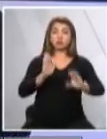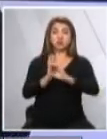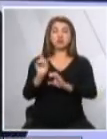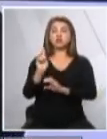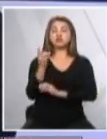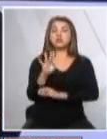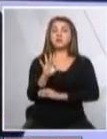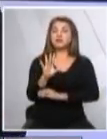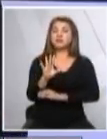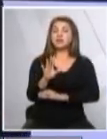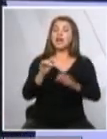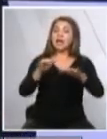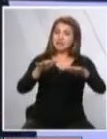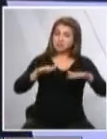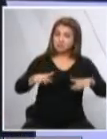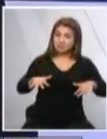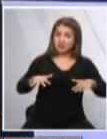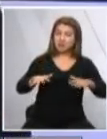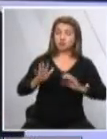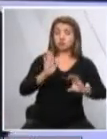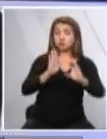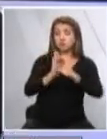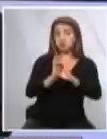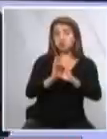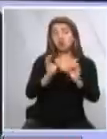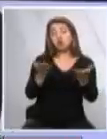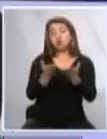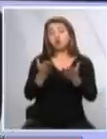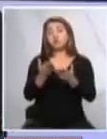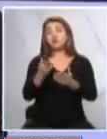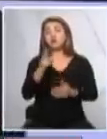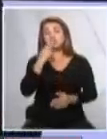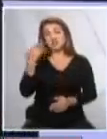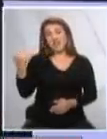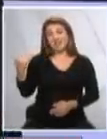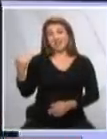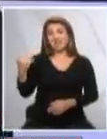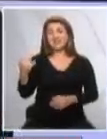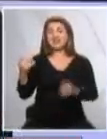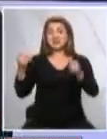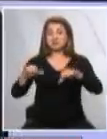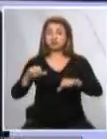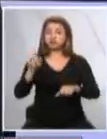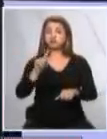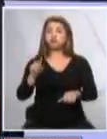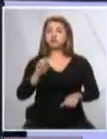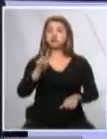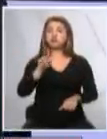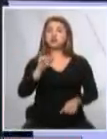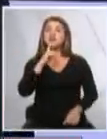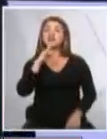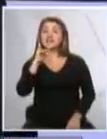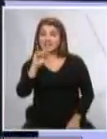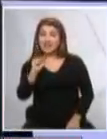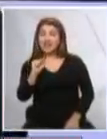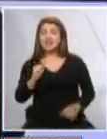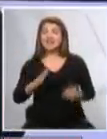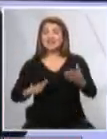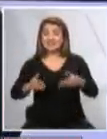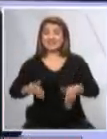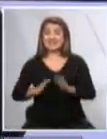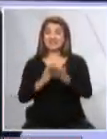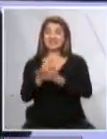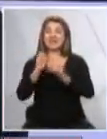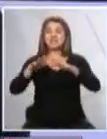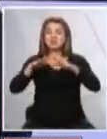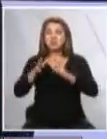sea precisamente una asamblea, ¿ya? Tal como la Unión Soviética, cuando proliferaron los soviets, que nacieron mucho antes de la Unión Soviética, nacieron en el zarismo, ¿ya?, que